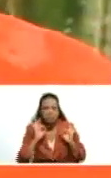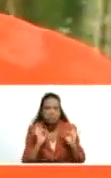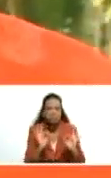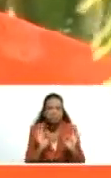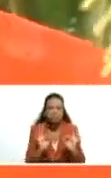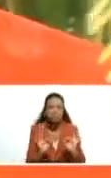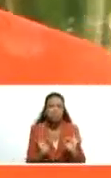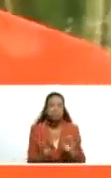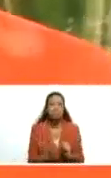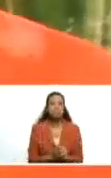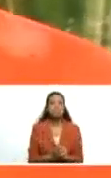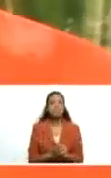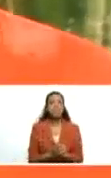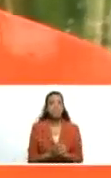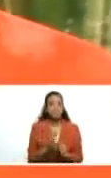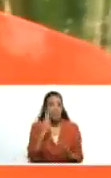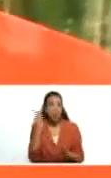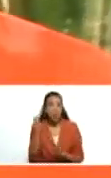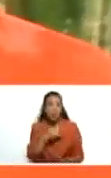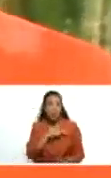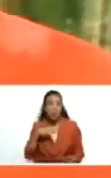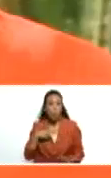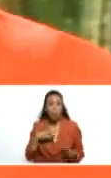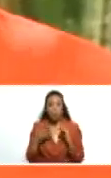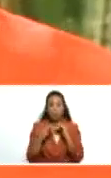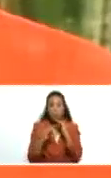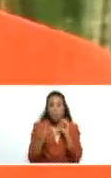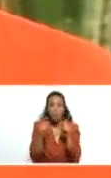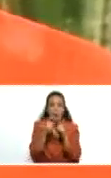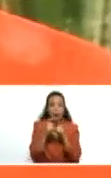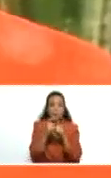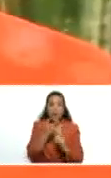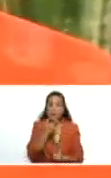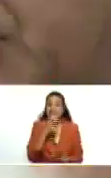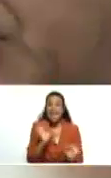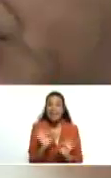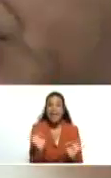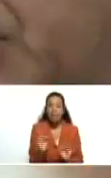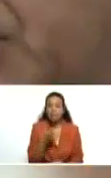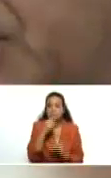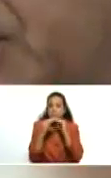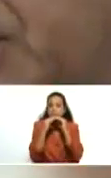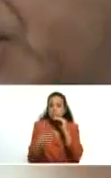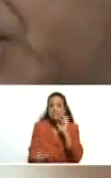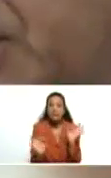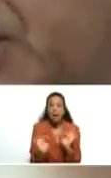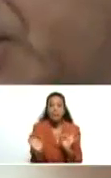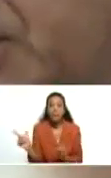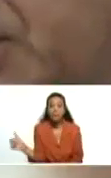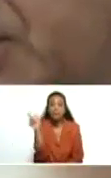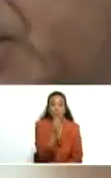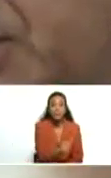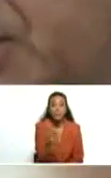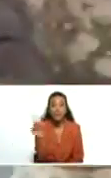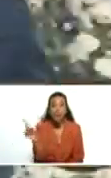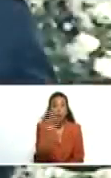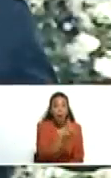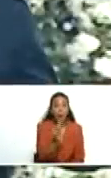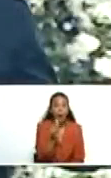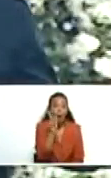Y nosotros no hablamos ni papa inglés. Y le tocaba al profesor Acuña